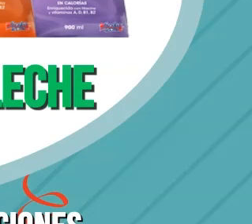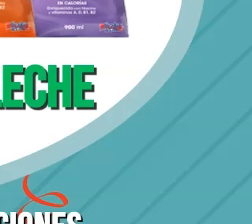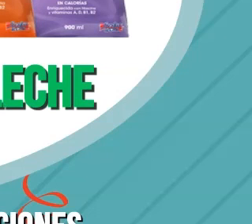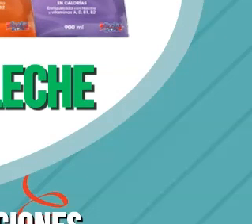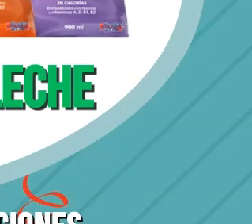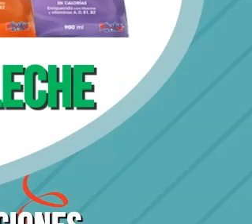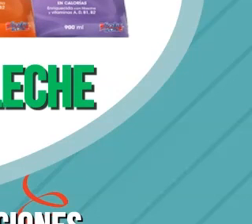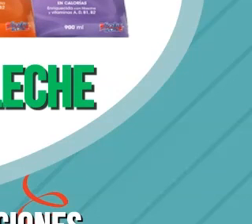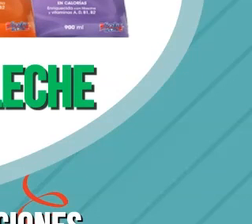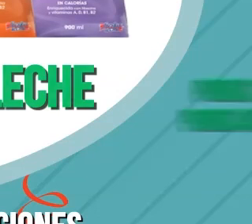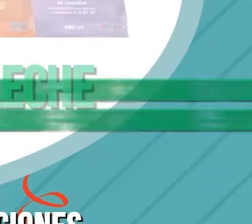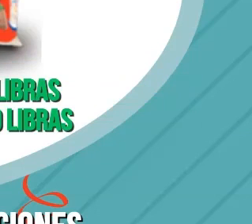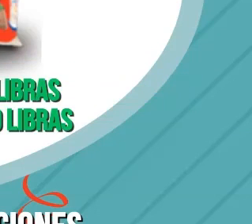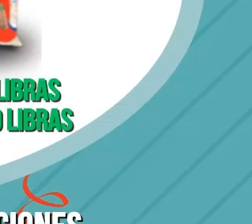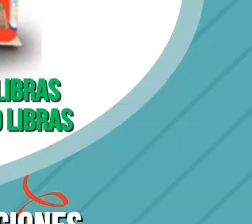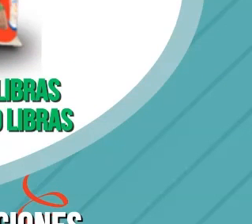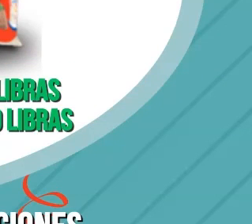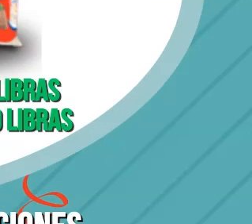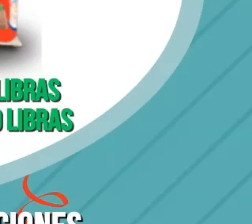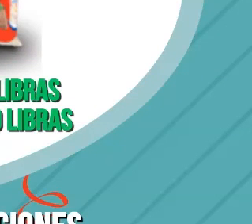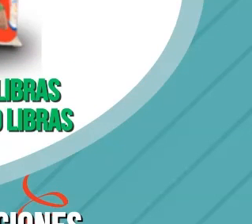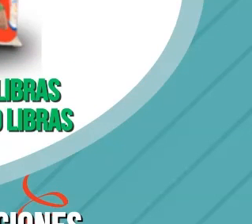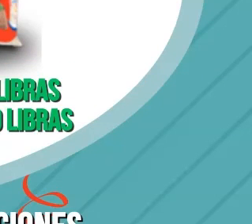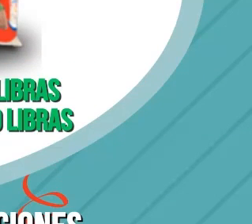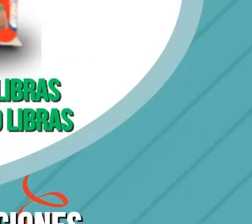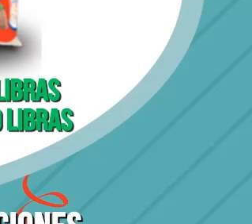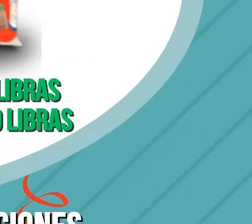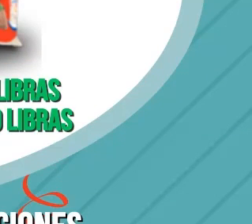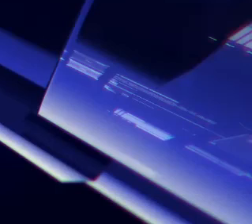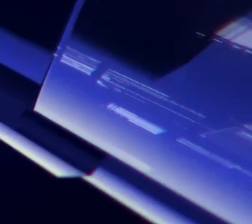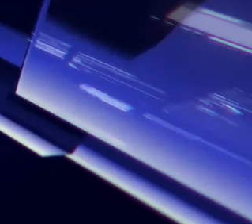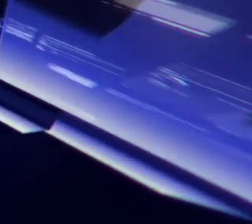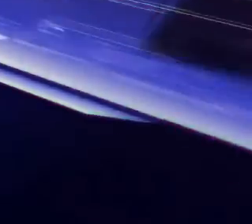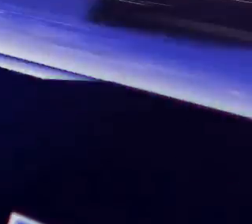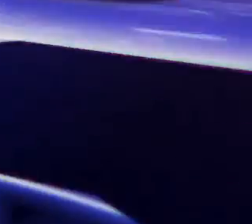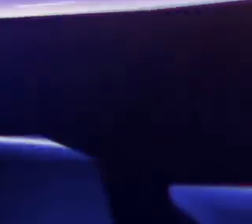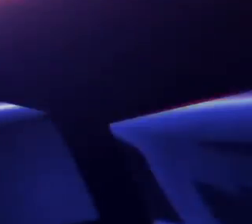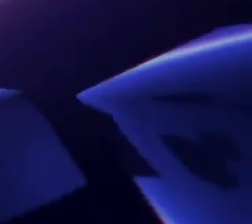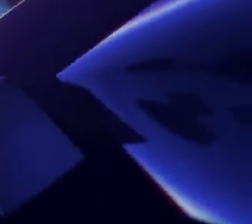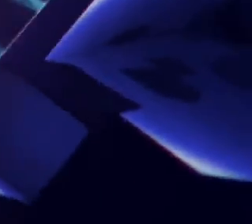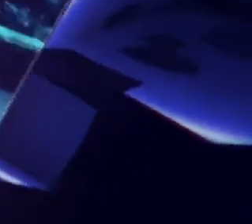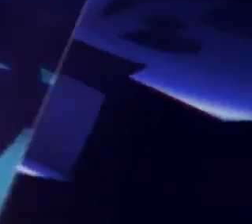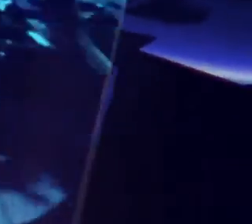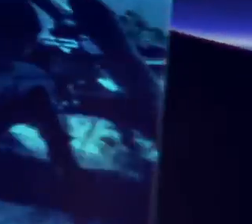entera o deslactosada de fresca leche, lleve 5 libras de arroz Diana totalmente gratis.